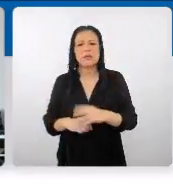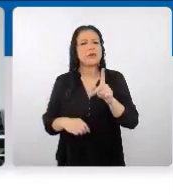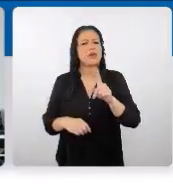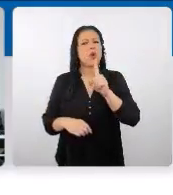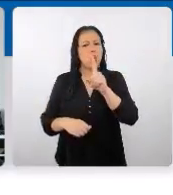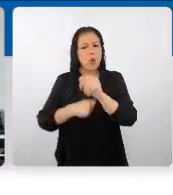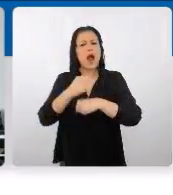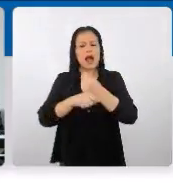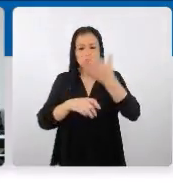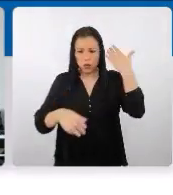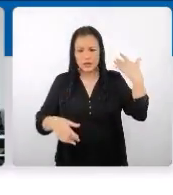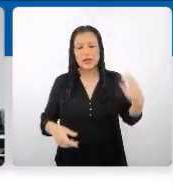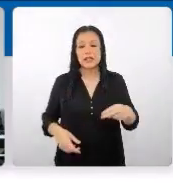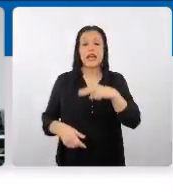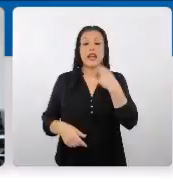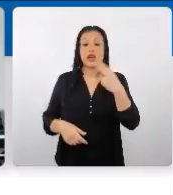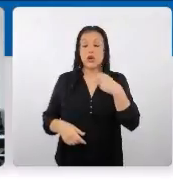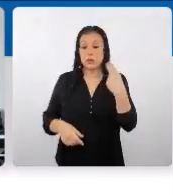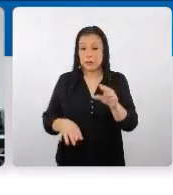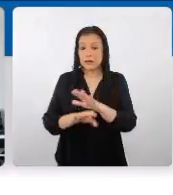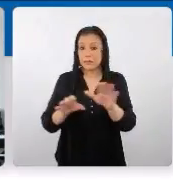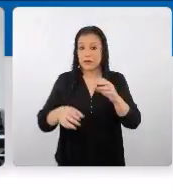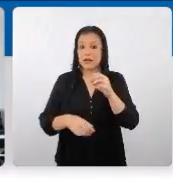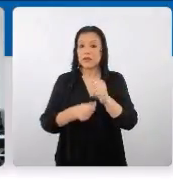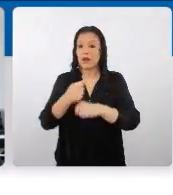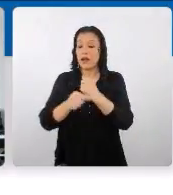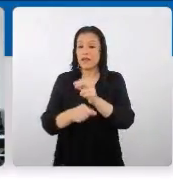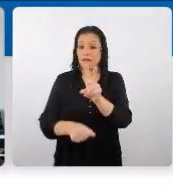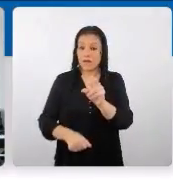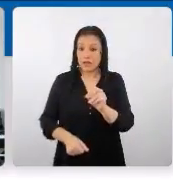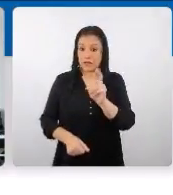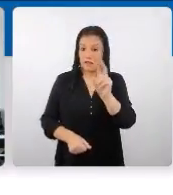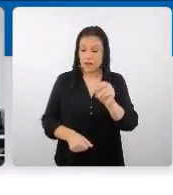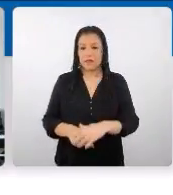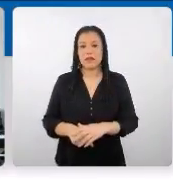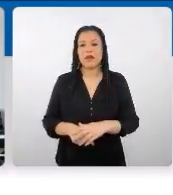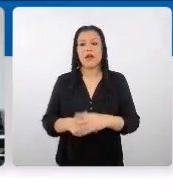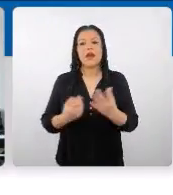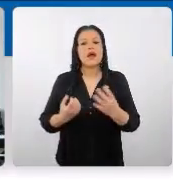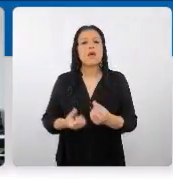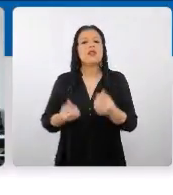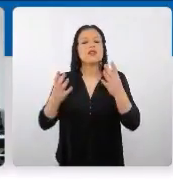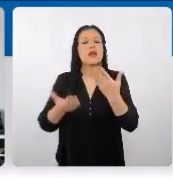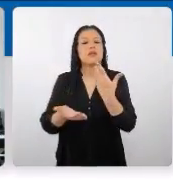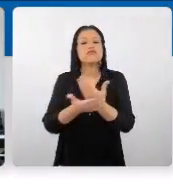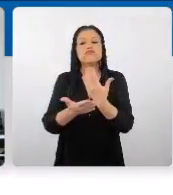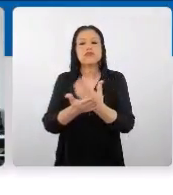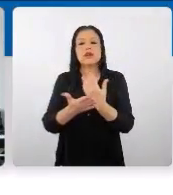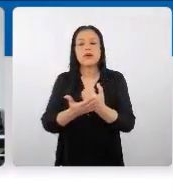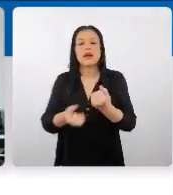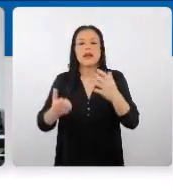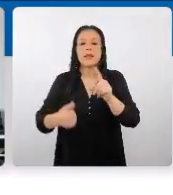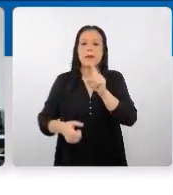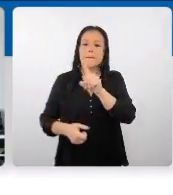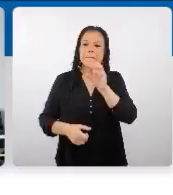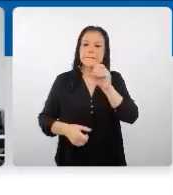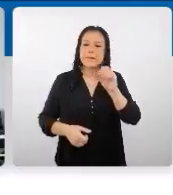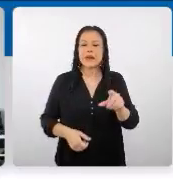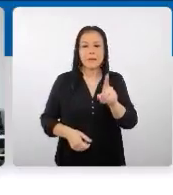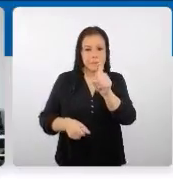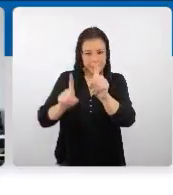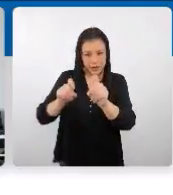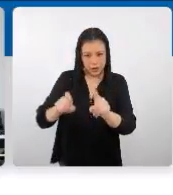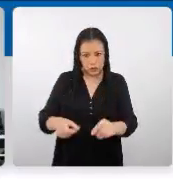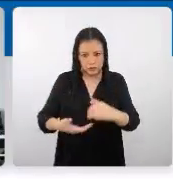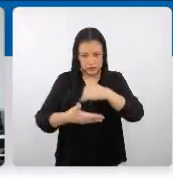año, en noviembre terminando el 2020. La muestra es, como se observa, fueron 1,000 encuestas divididas casi